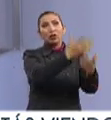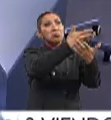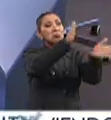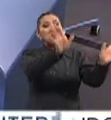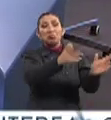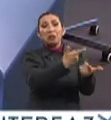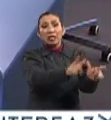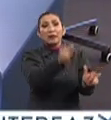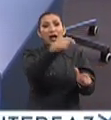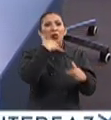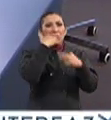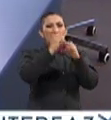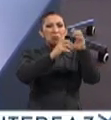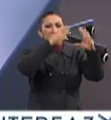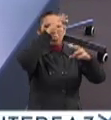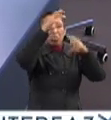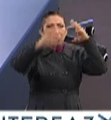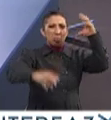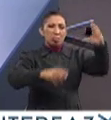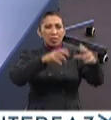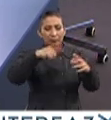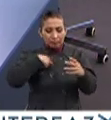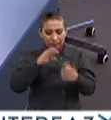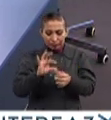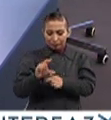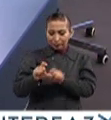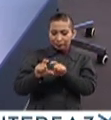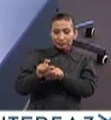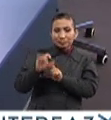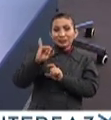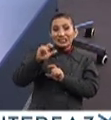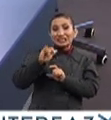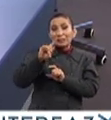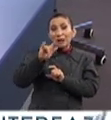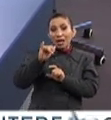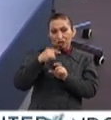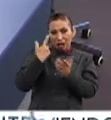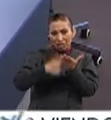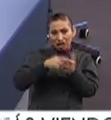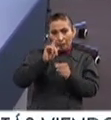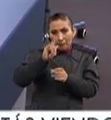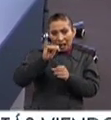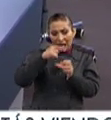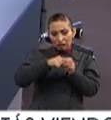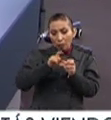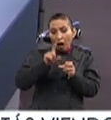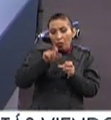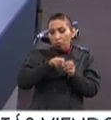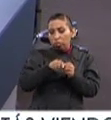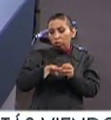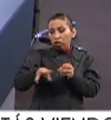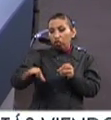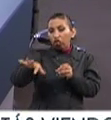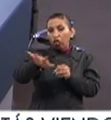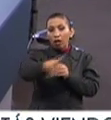abierto, pues tenemos una contaminación, los lixiviados, y esos lixiviados pues estarían contaminando nuestros mantos freáticos, a la flora y la fauna que